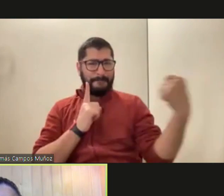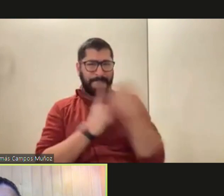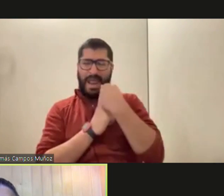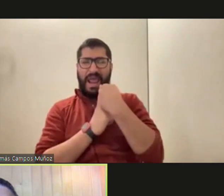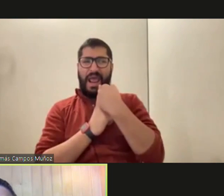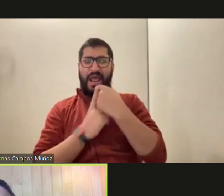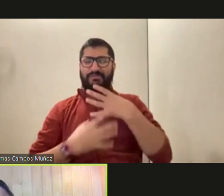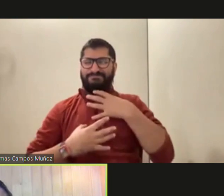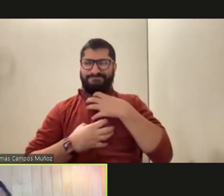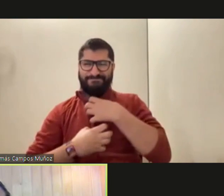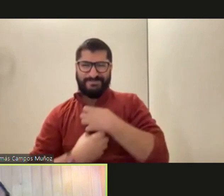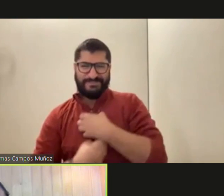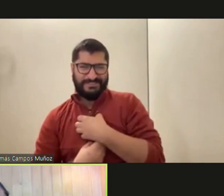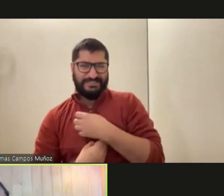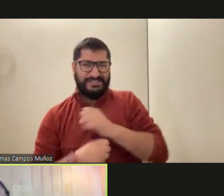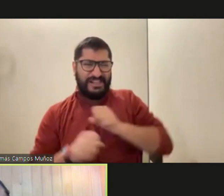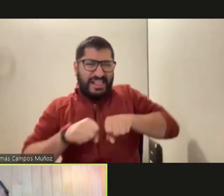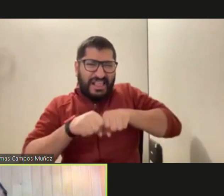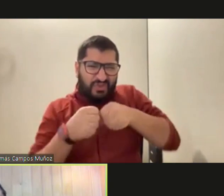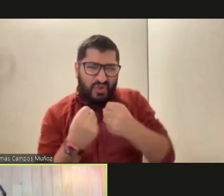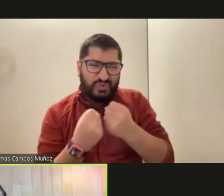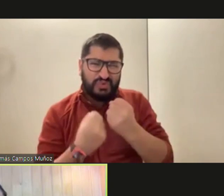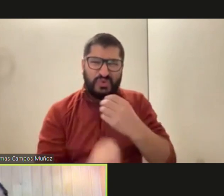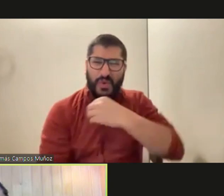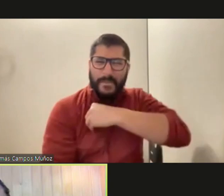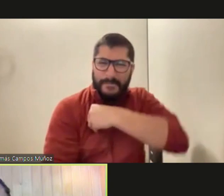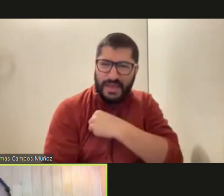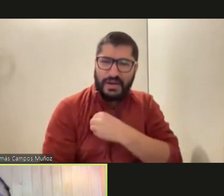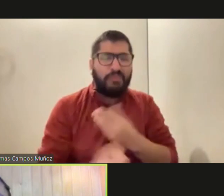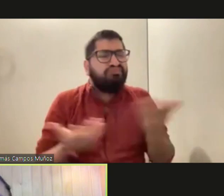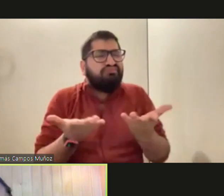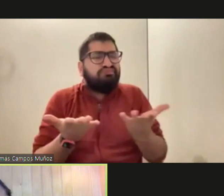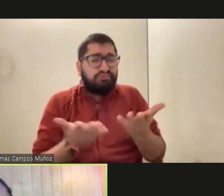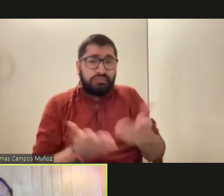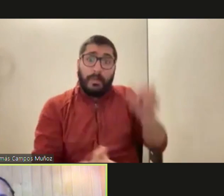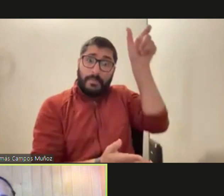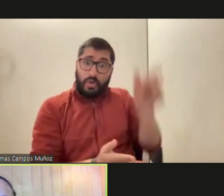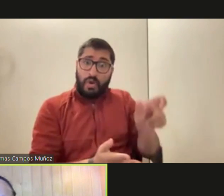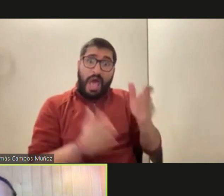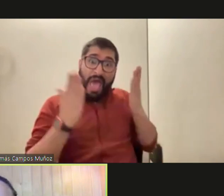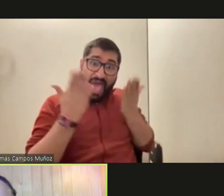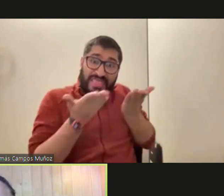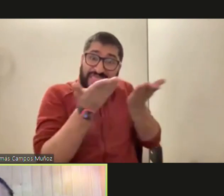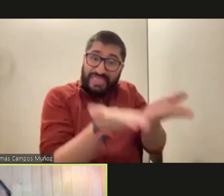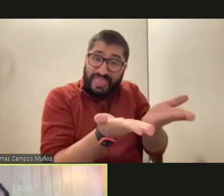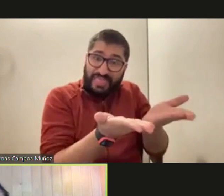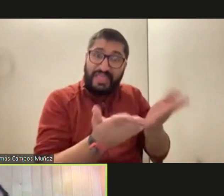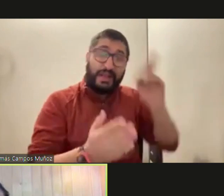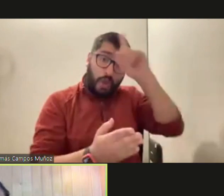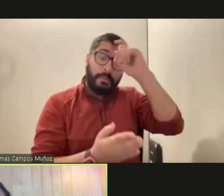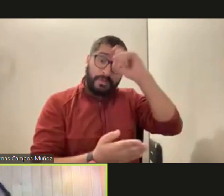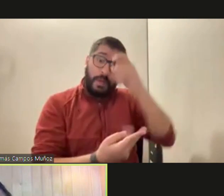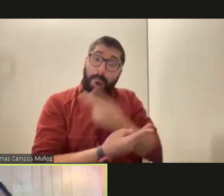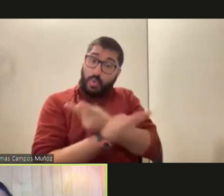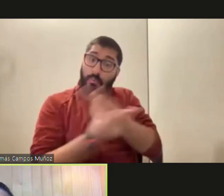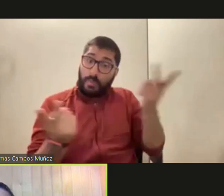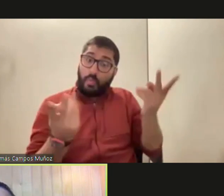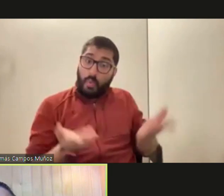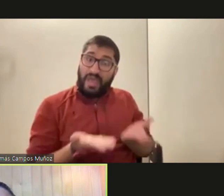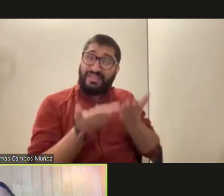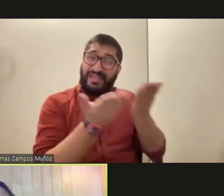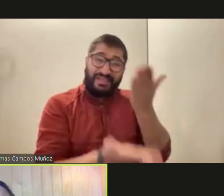ahí pierden tiempo. Nosotros debemos trabajar en eso porque nosotros nos frustramos, nos sentimos mal, nos sentimos con pena porque las